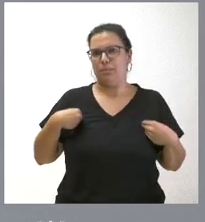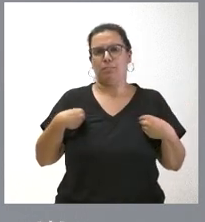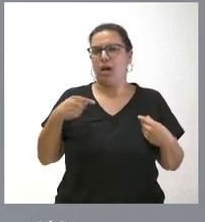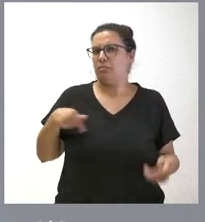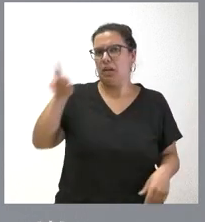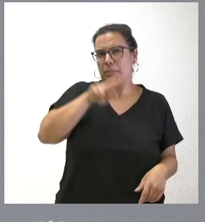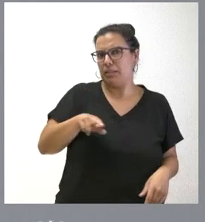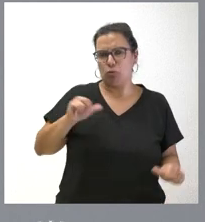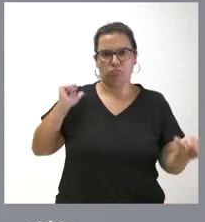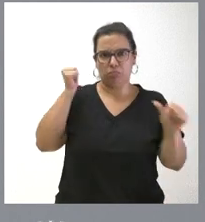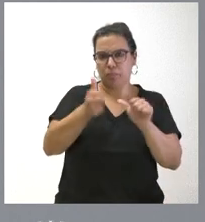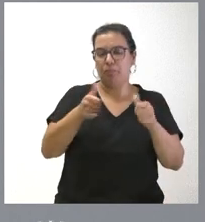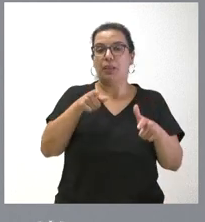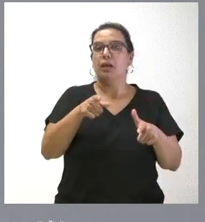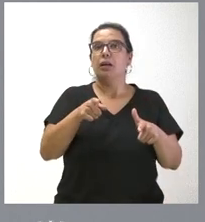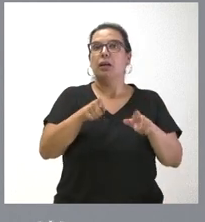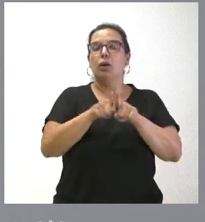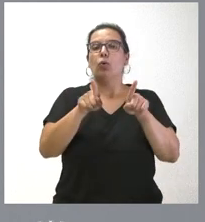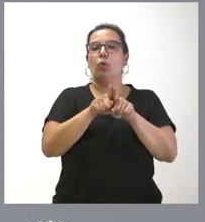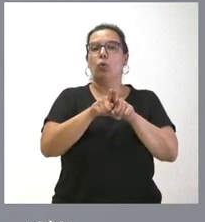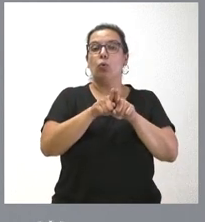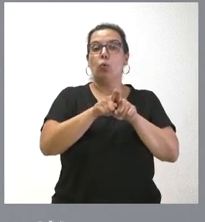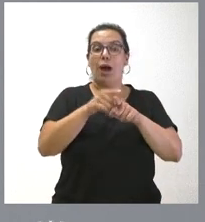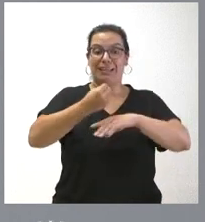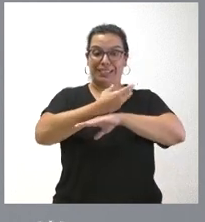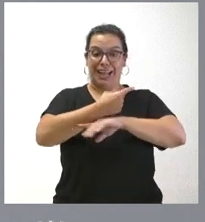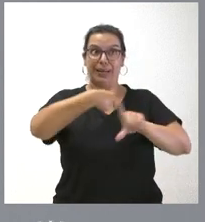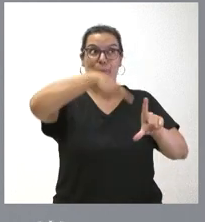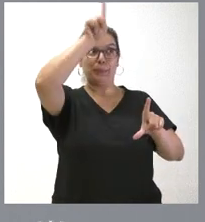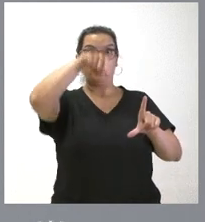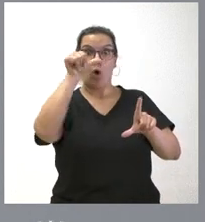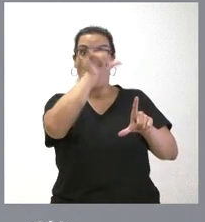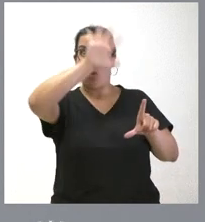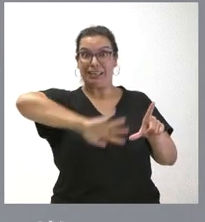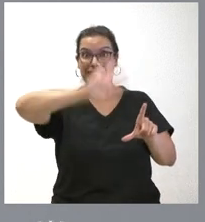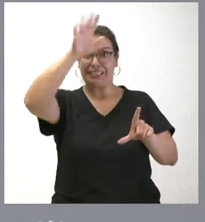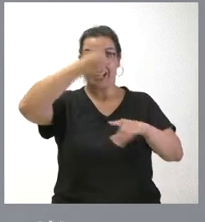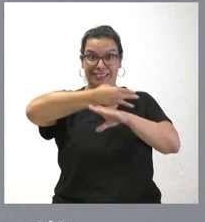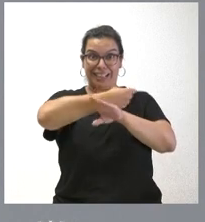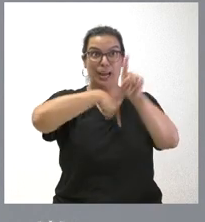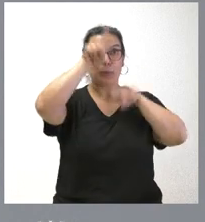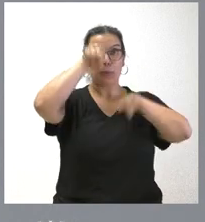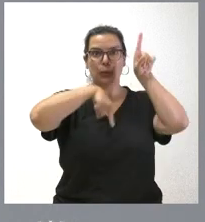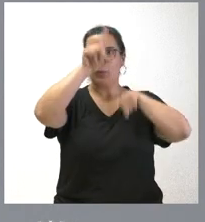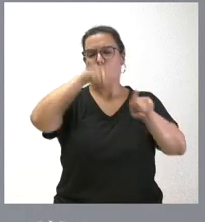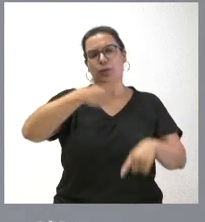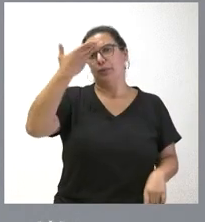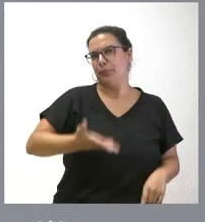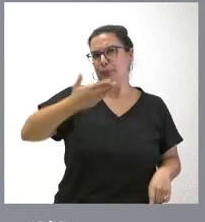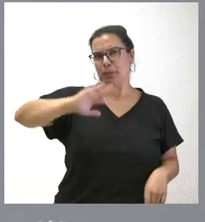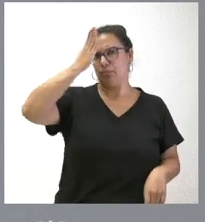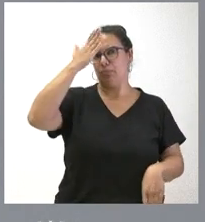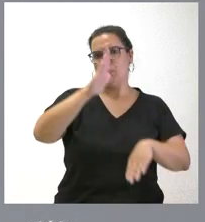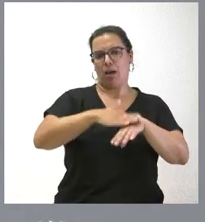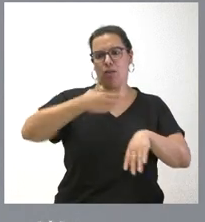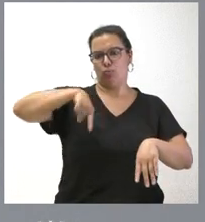reiteramos en este caso Esta es una vía vertebral para castiguelo es una vía esencial para nuestra comunidad Autónoma que nos vertebra en